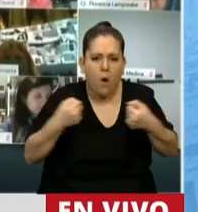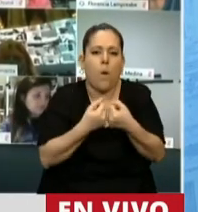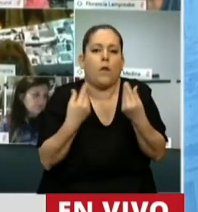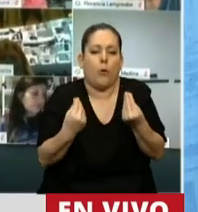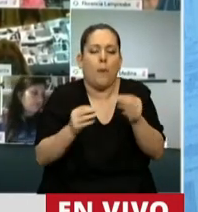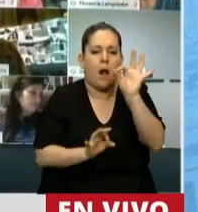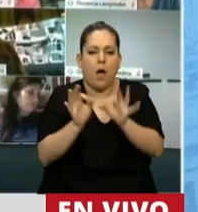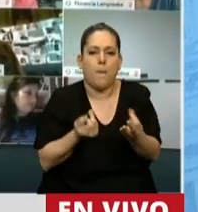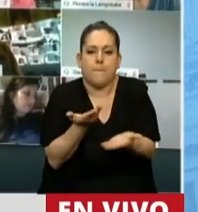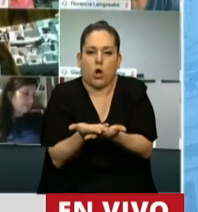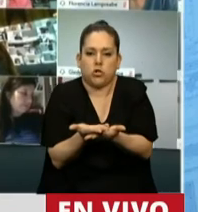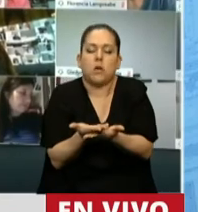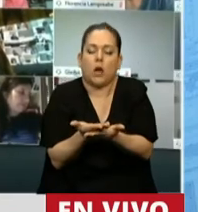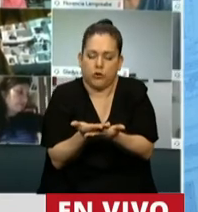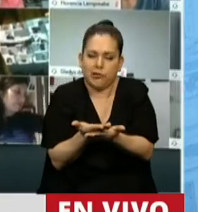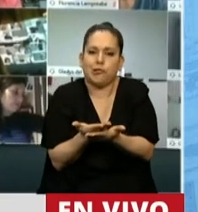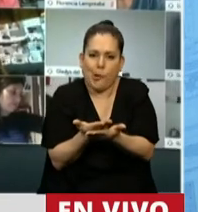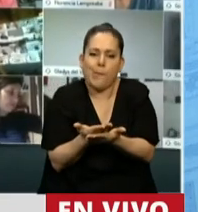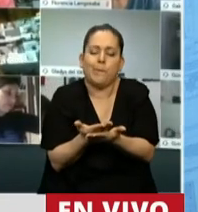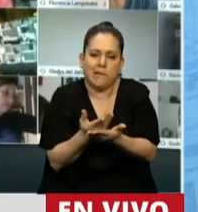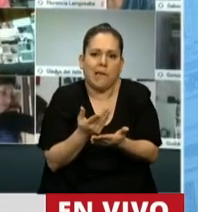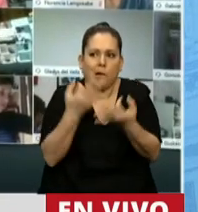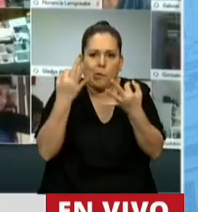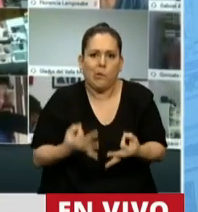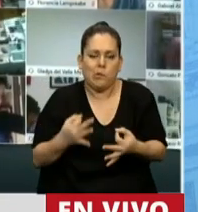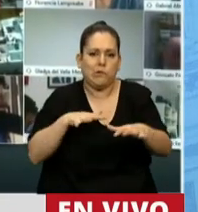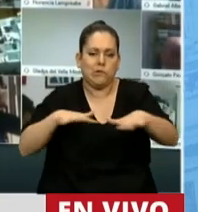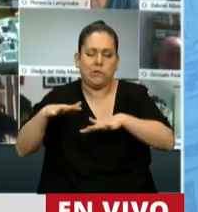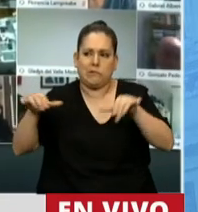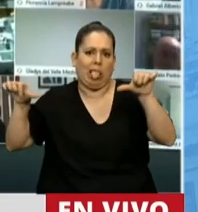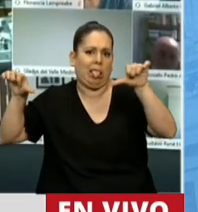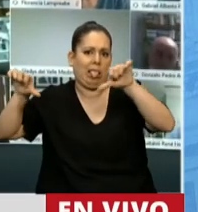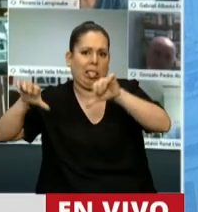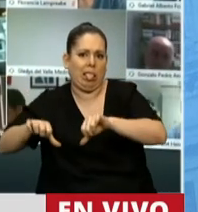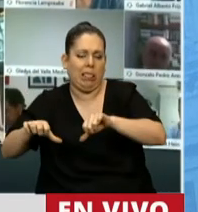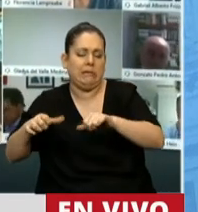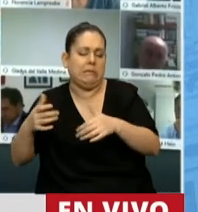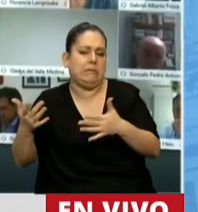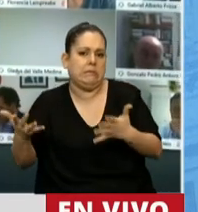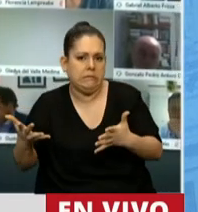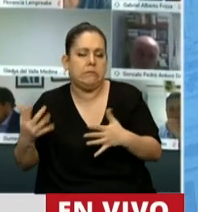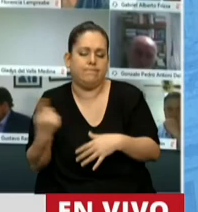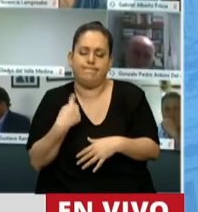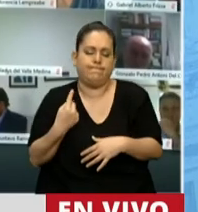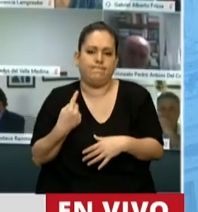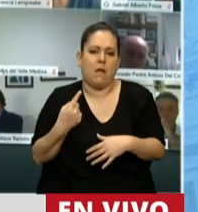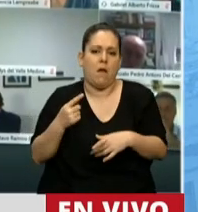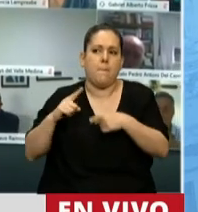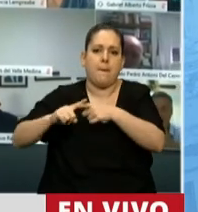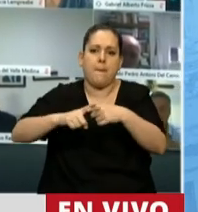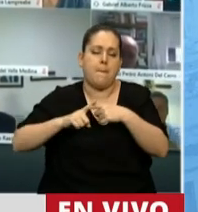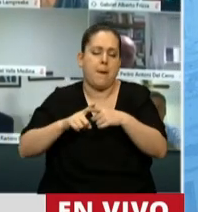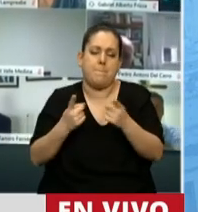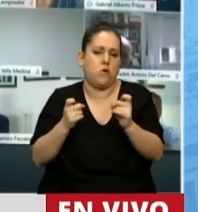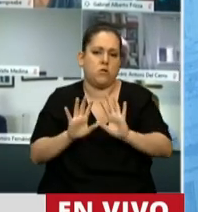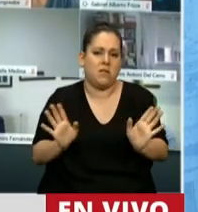ese proyecto de nación que nos ha traído a esta decadencia, que con un solo indicador no merecería más discusión.